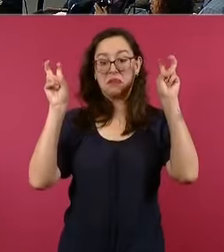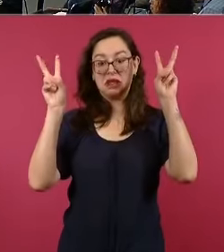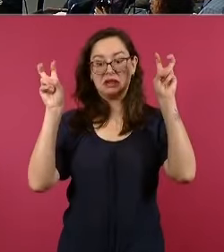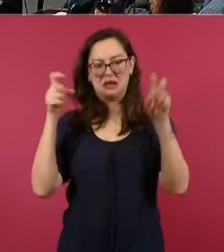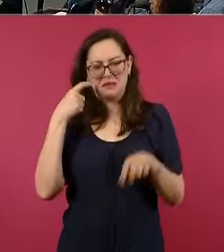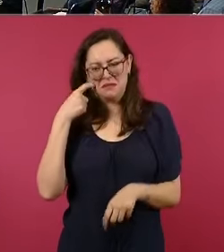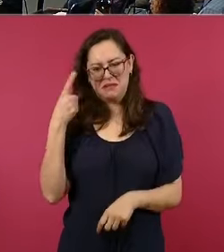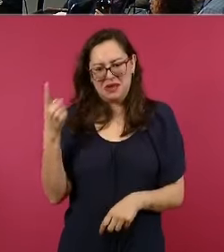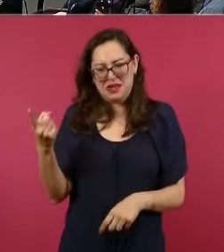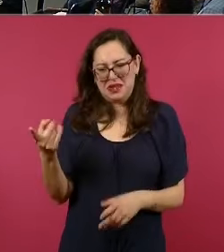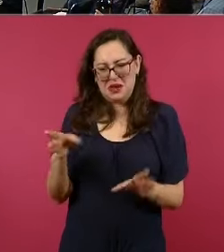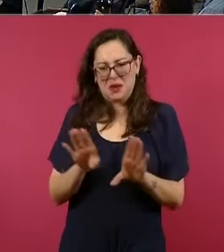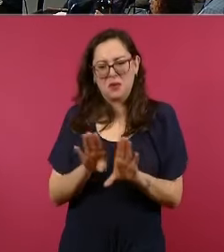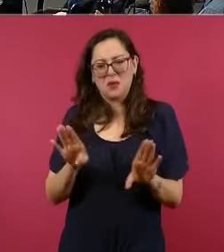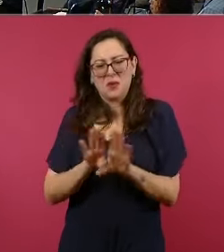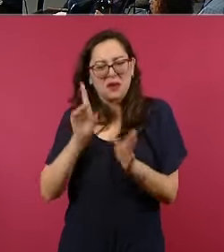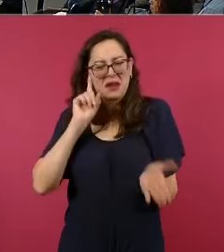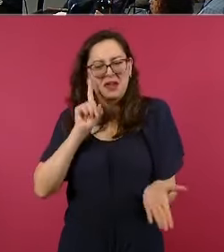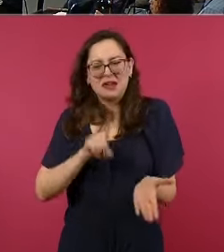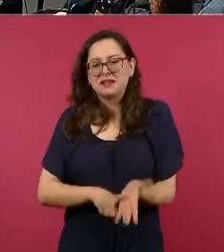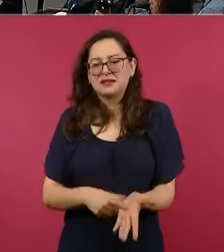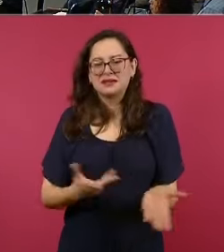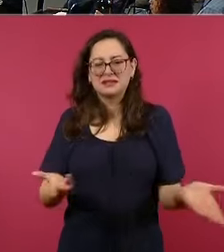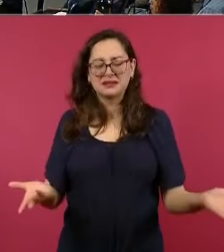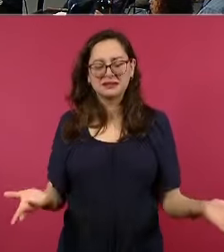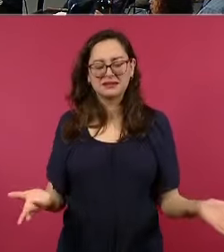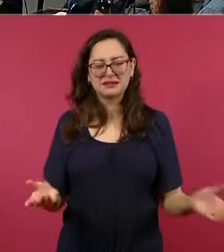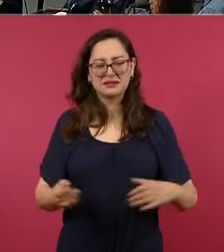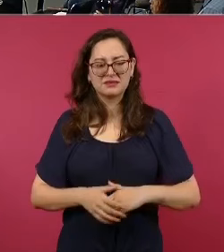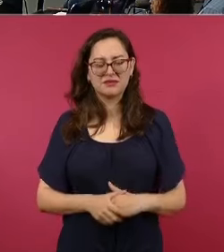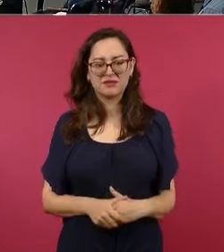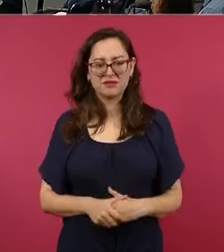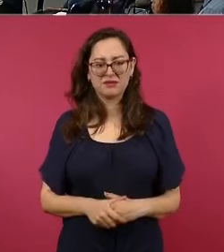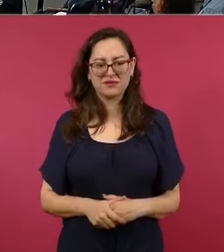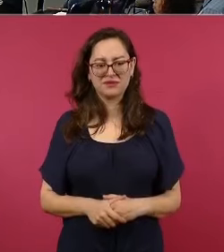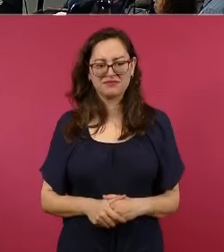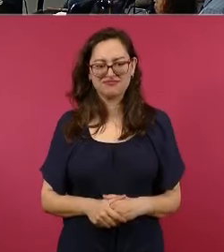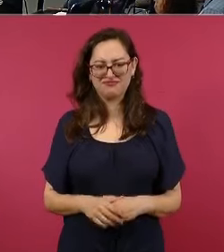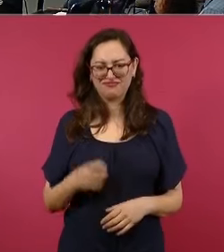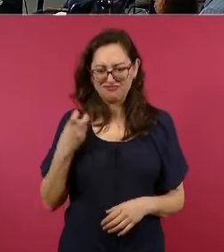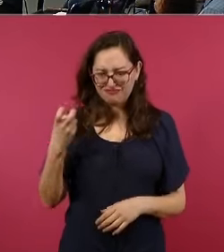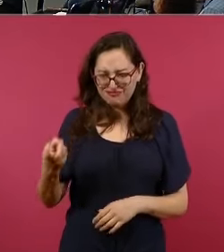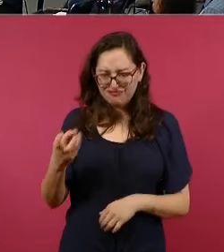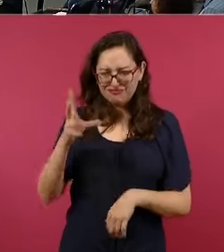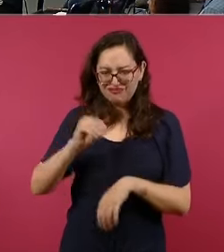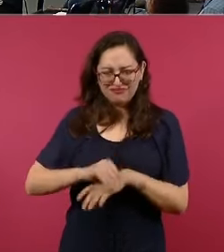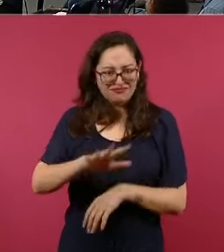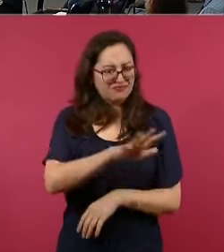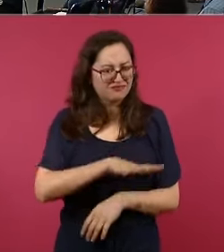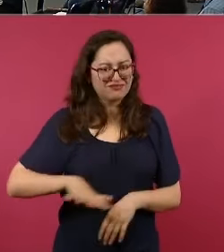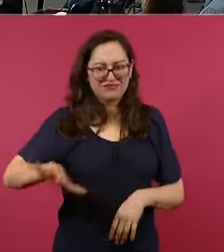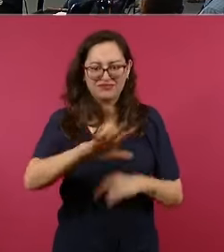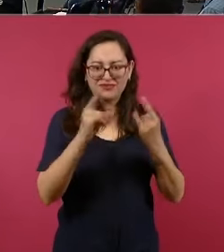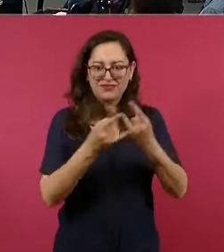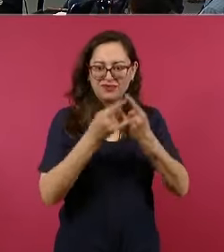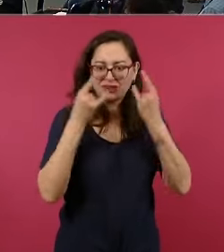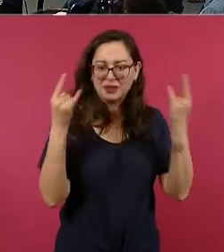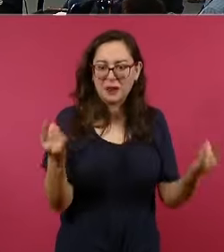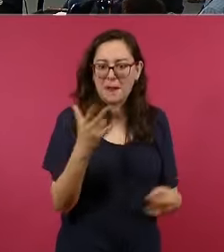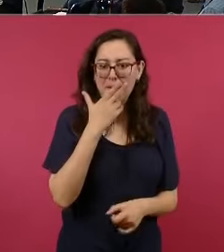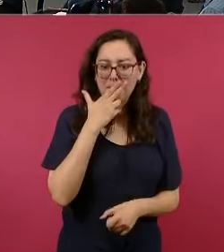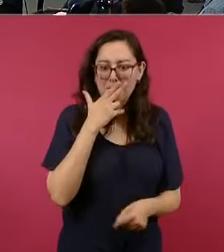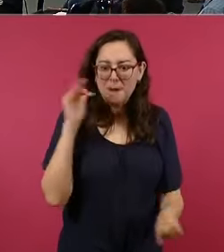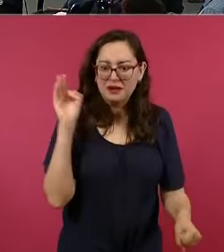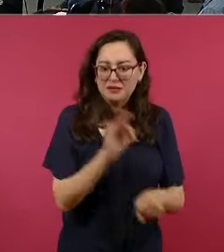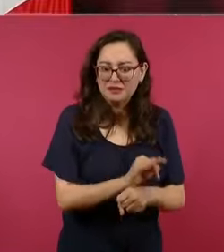empresarios en el malecón Cómo dieron ese permiso y amparos y